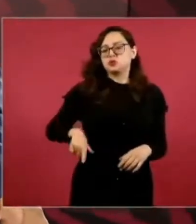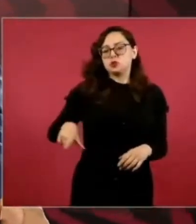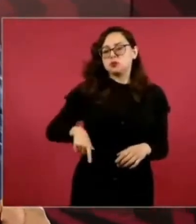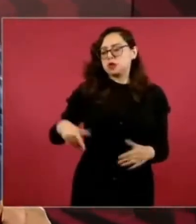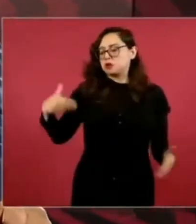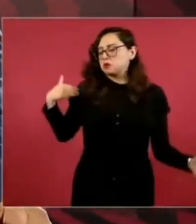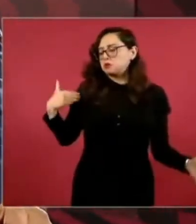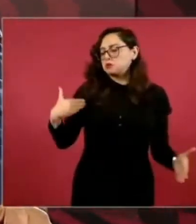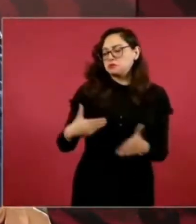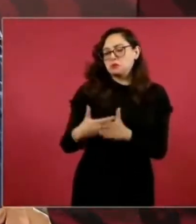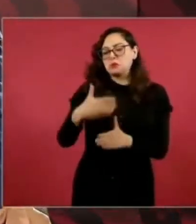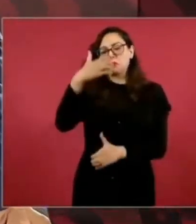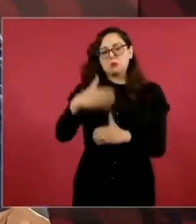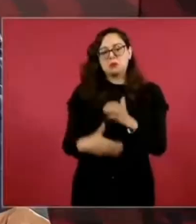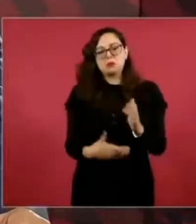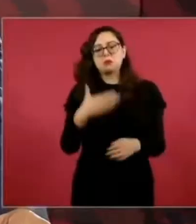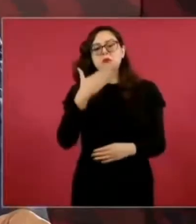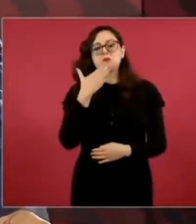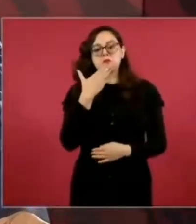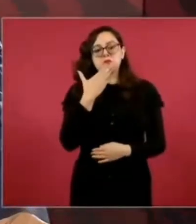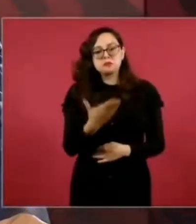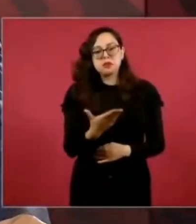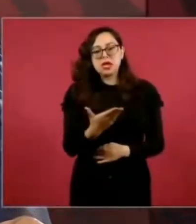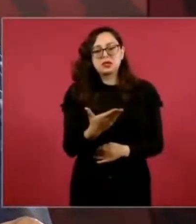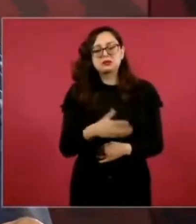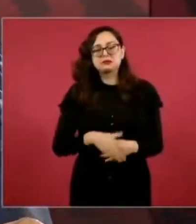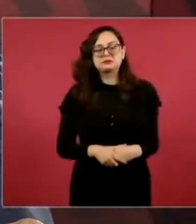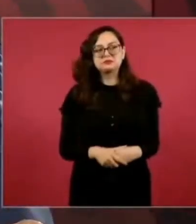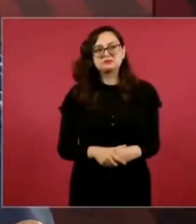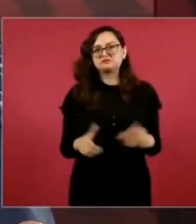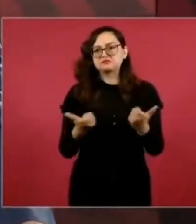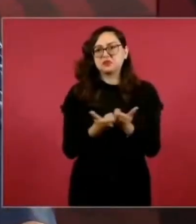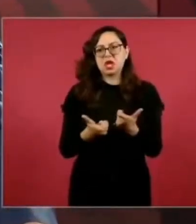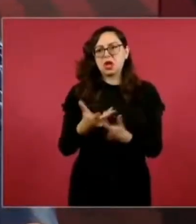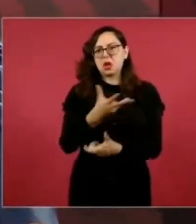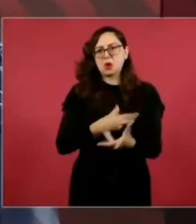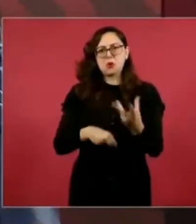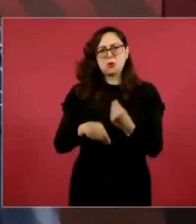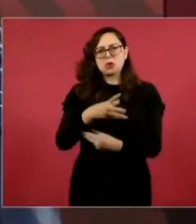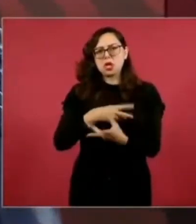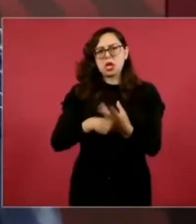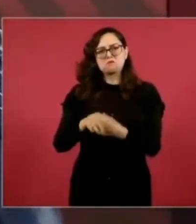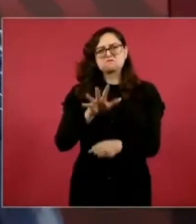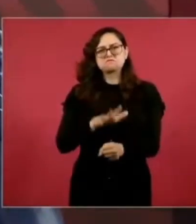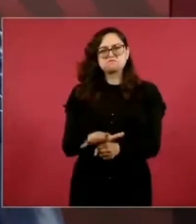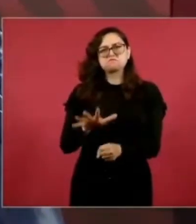no tenemos problemas en la economía,